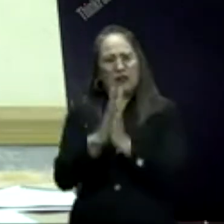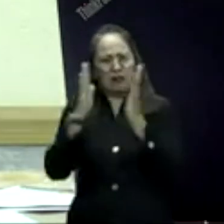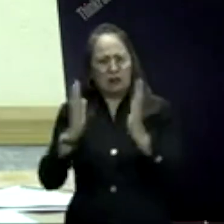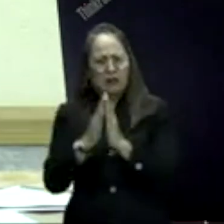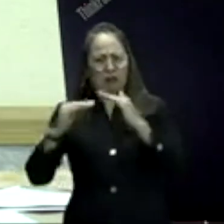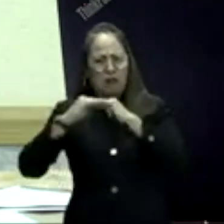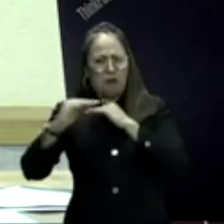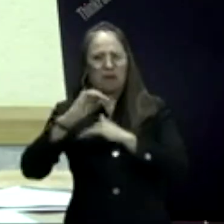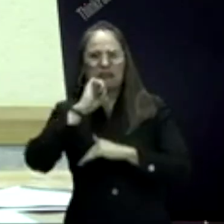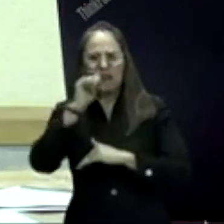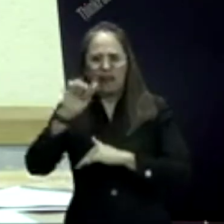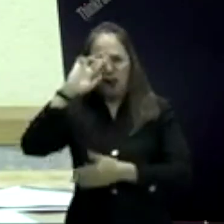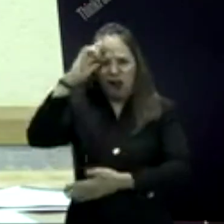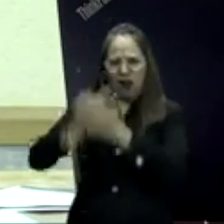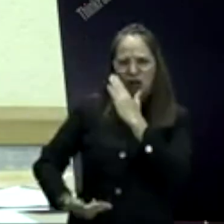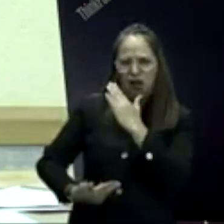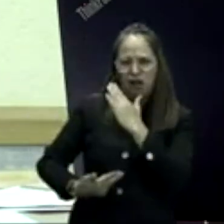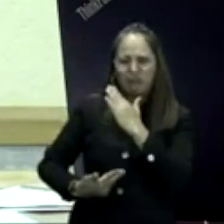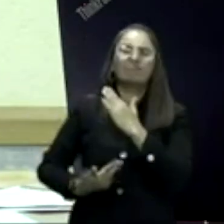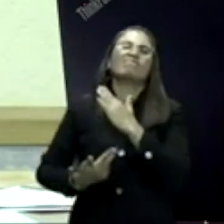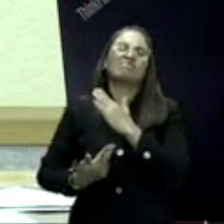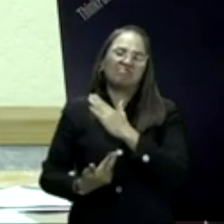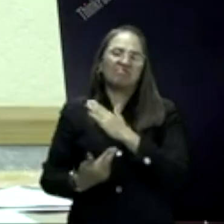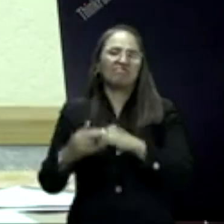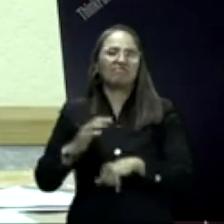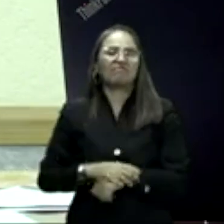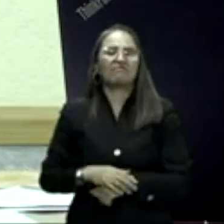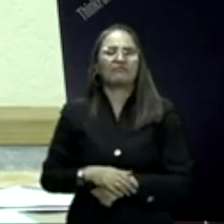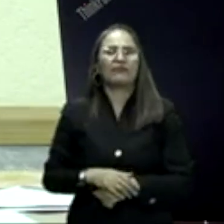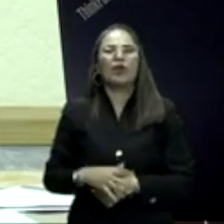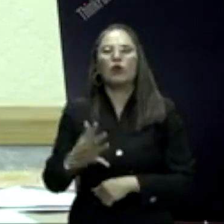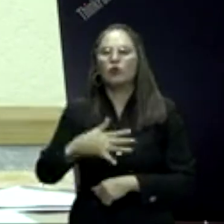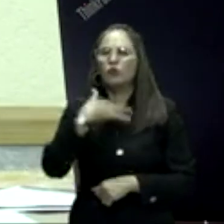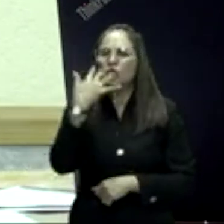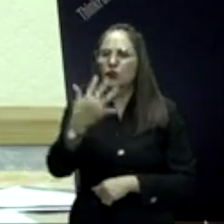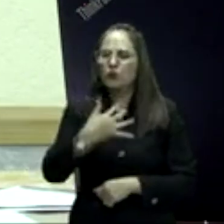han pretendido usar y activar el brazo penal del Estado,